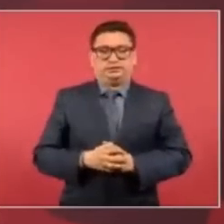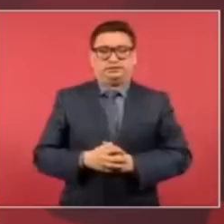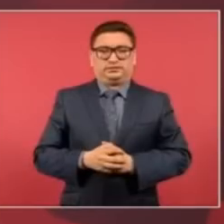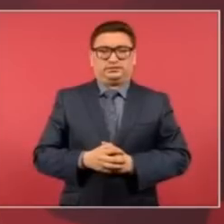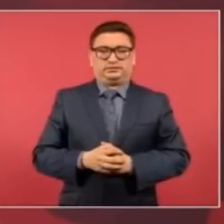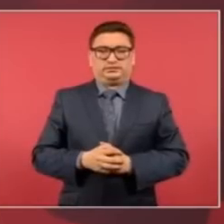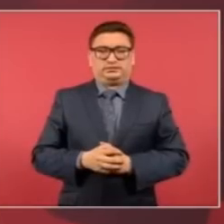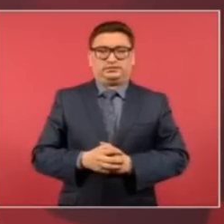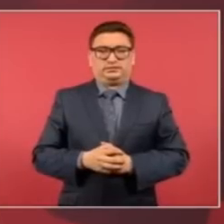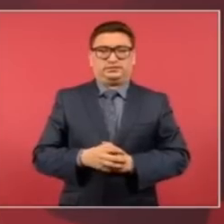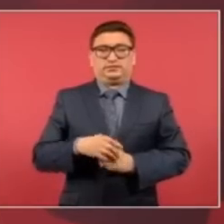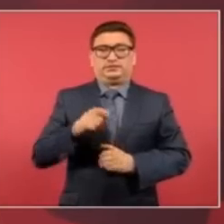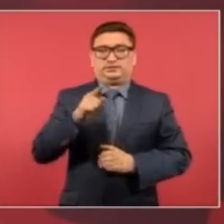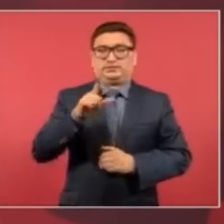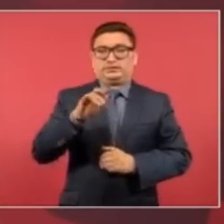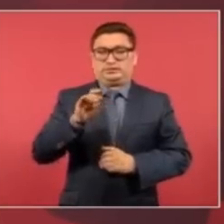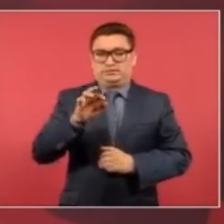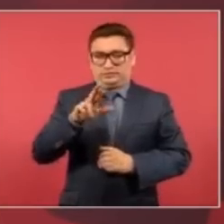de la Barra,